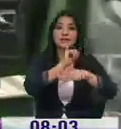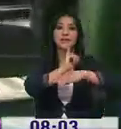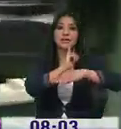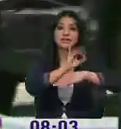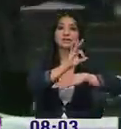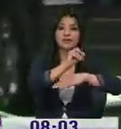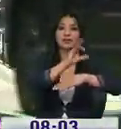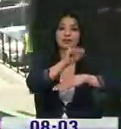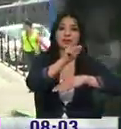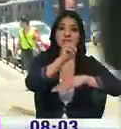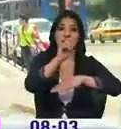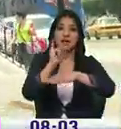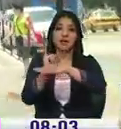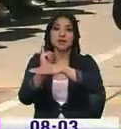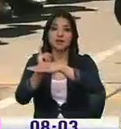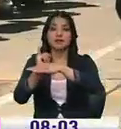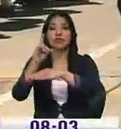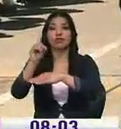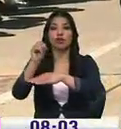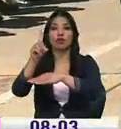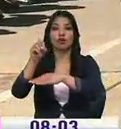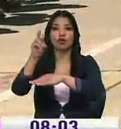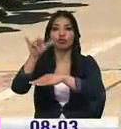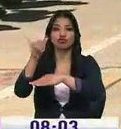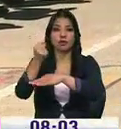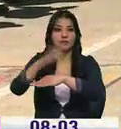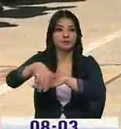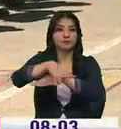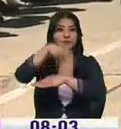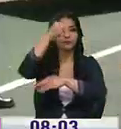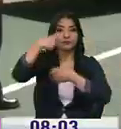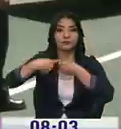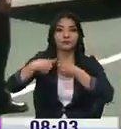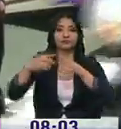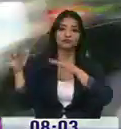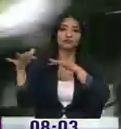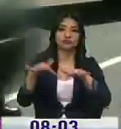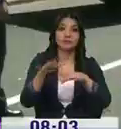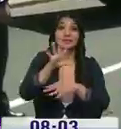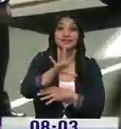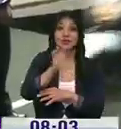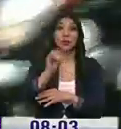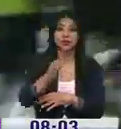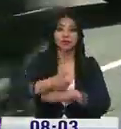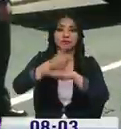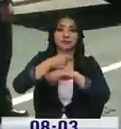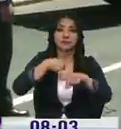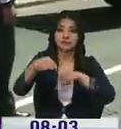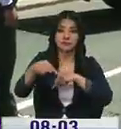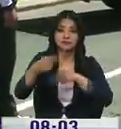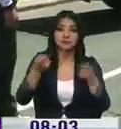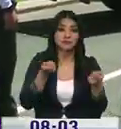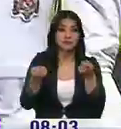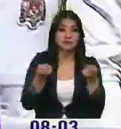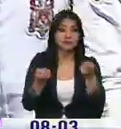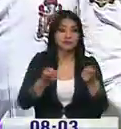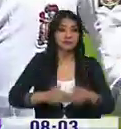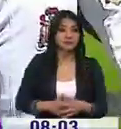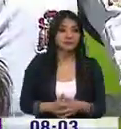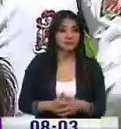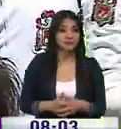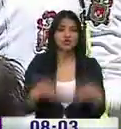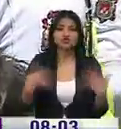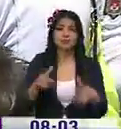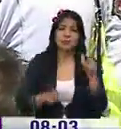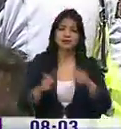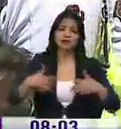Dolorosa, localizadas en el norte de la urbe, donde intervinieron 50 agentes civiles. Este hecho molestó a